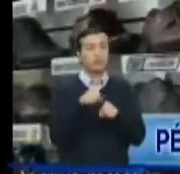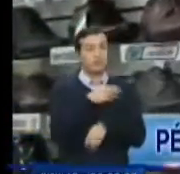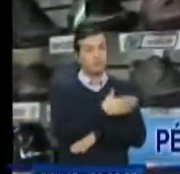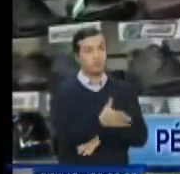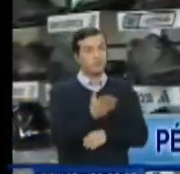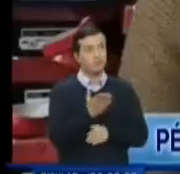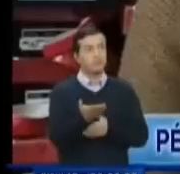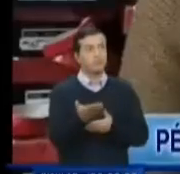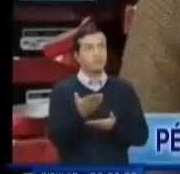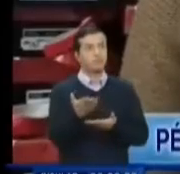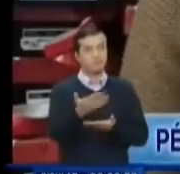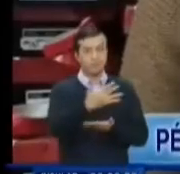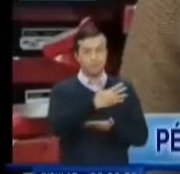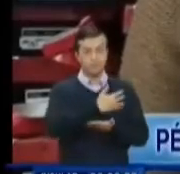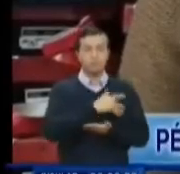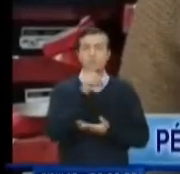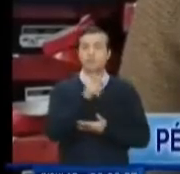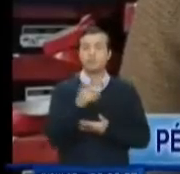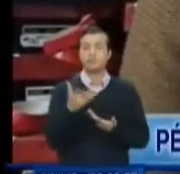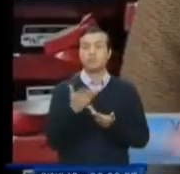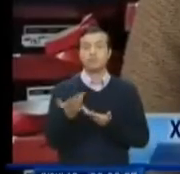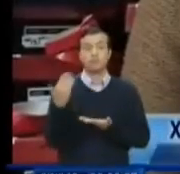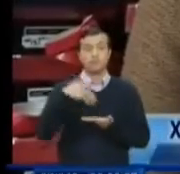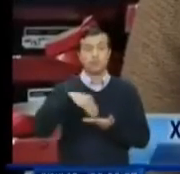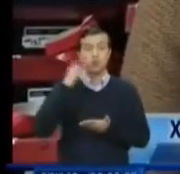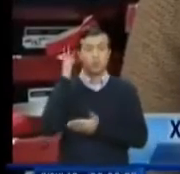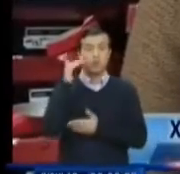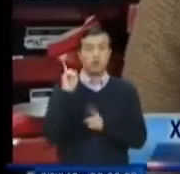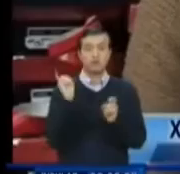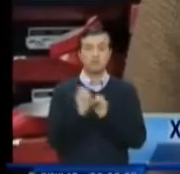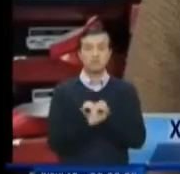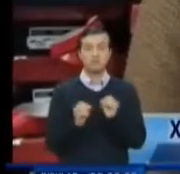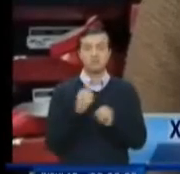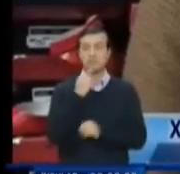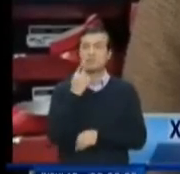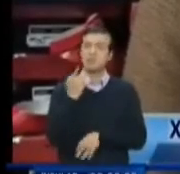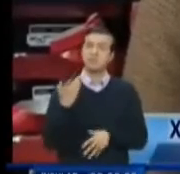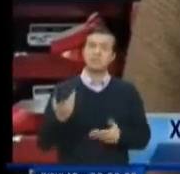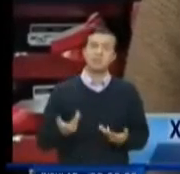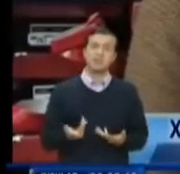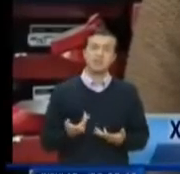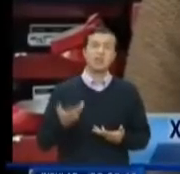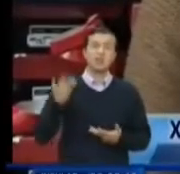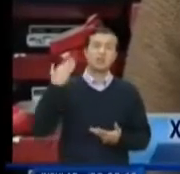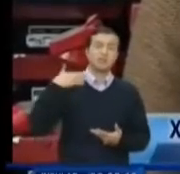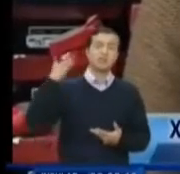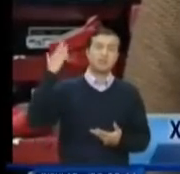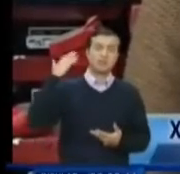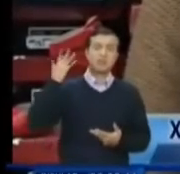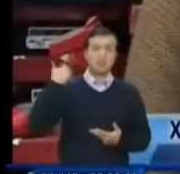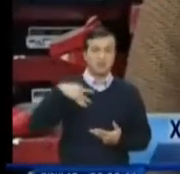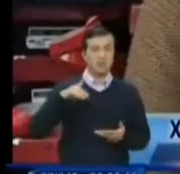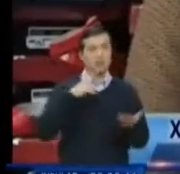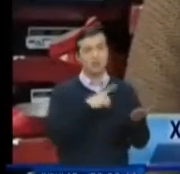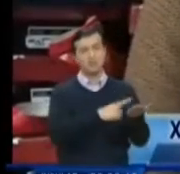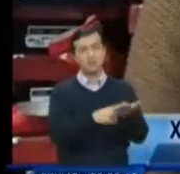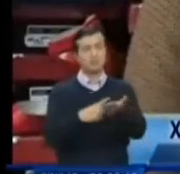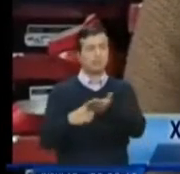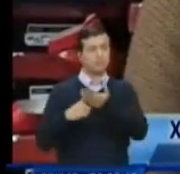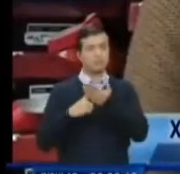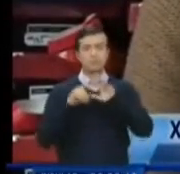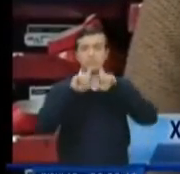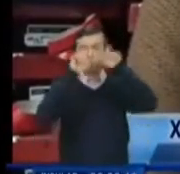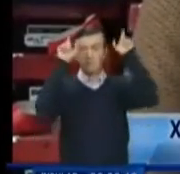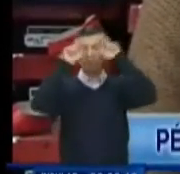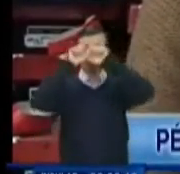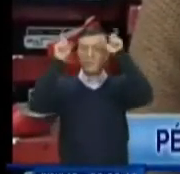de mercadería. Los proveedores ya no vienen acá a Tulcán. Dicen que han hecho reuniones con las